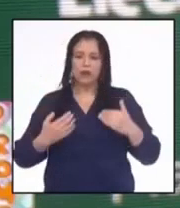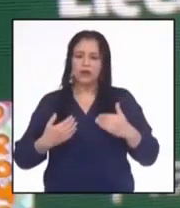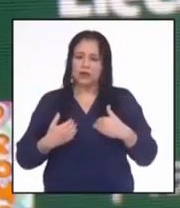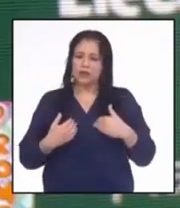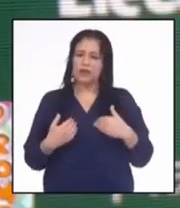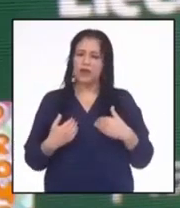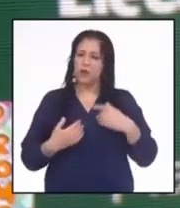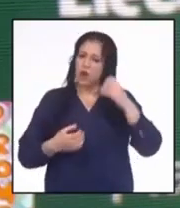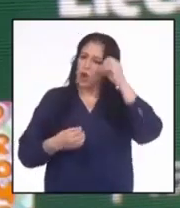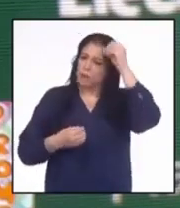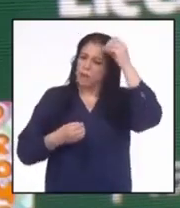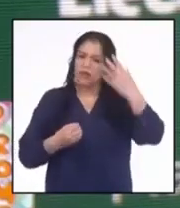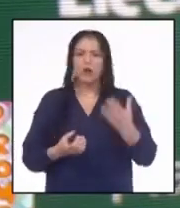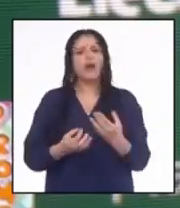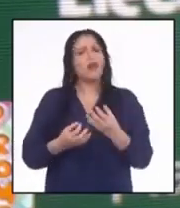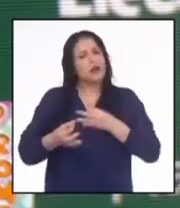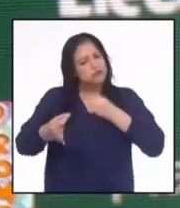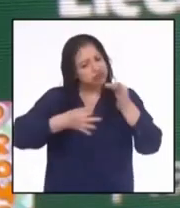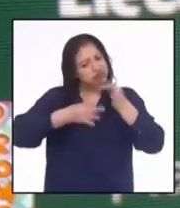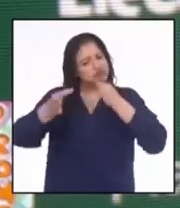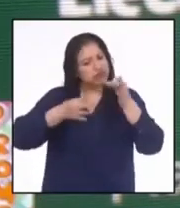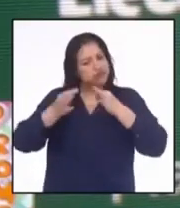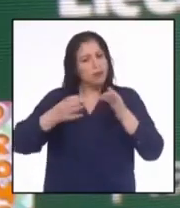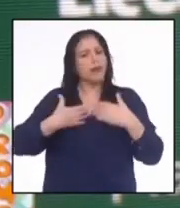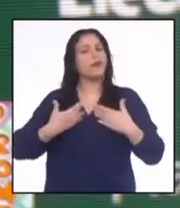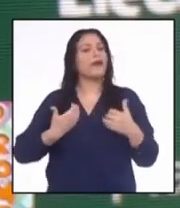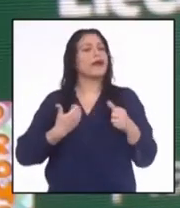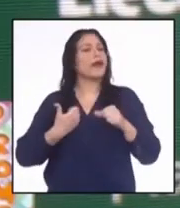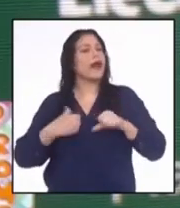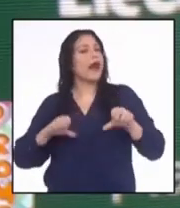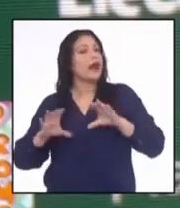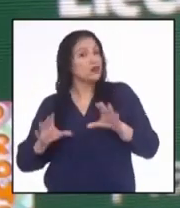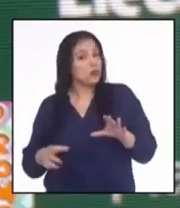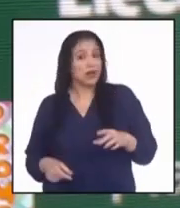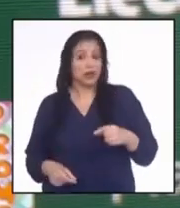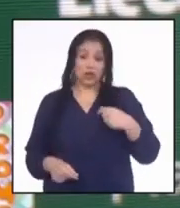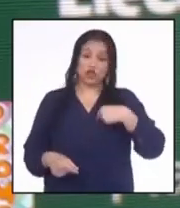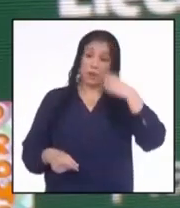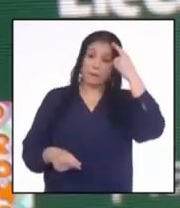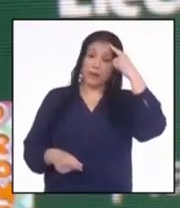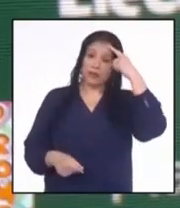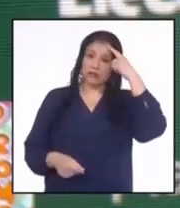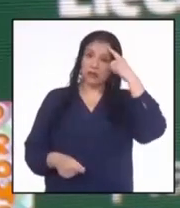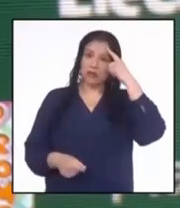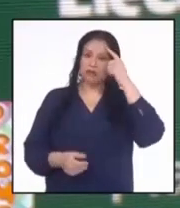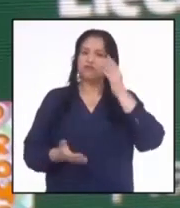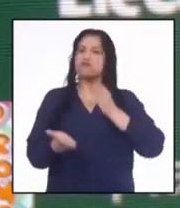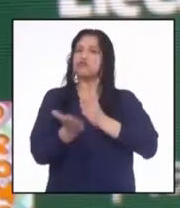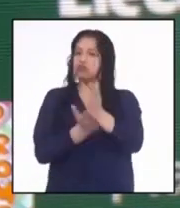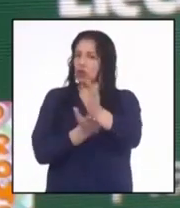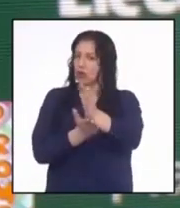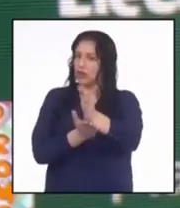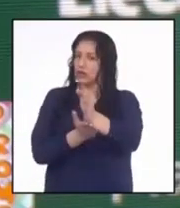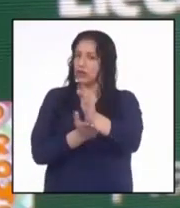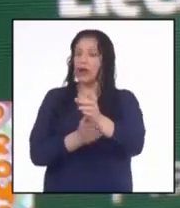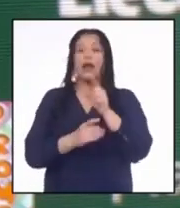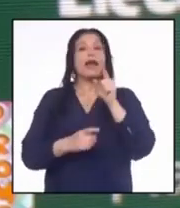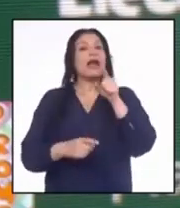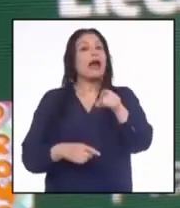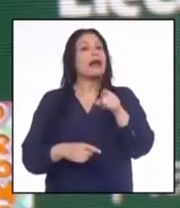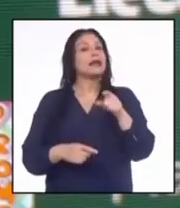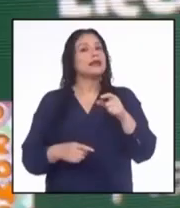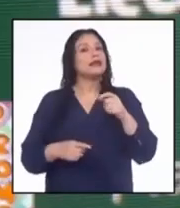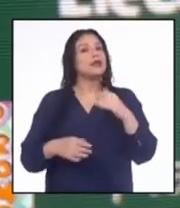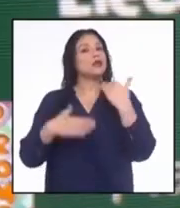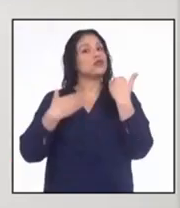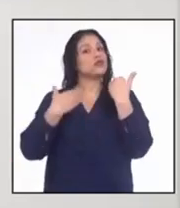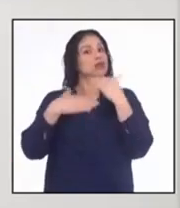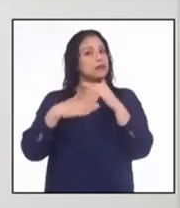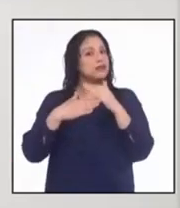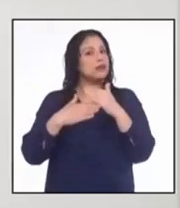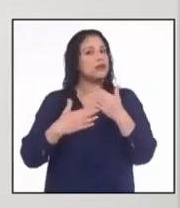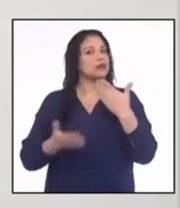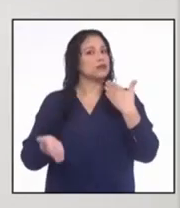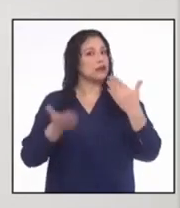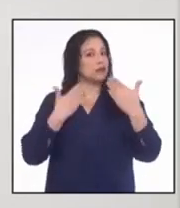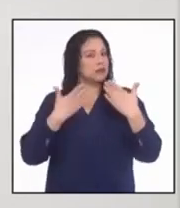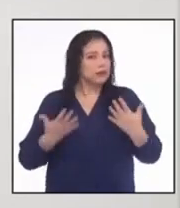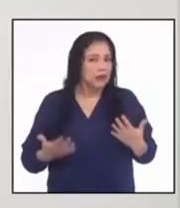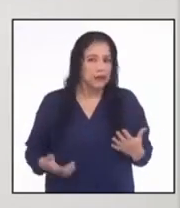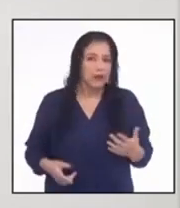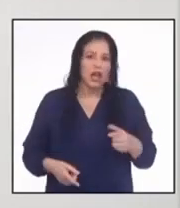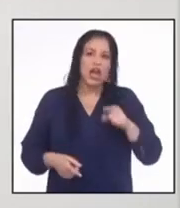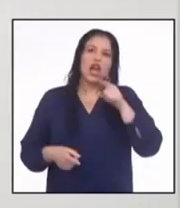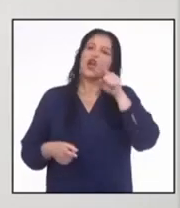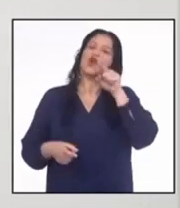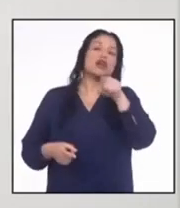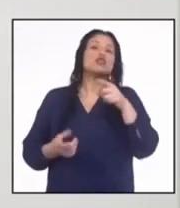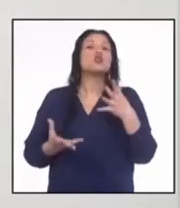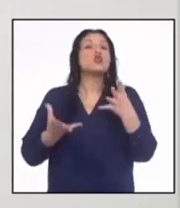posición argumentada para actuar en función de lo que consideramos correcto. He ahí los límites de los que hablábamos. Hacer lo que